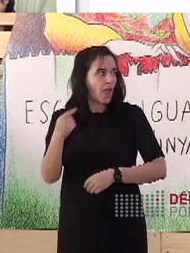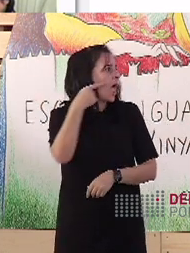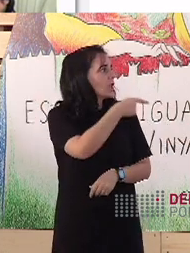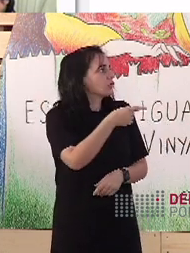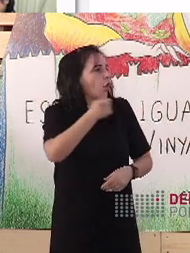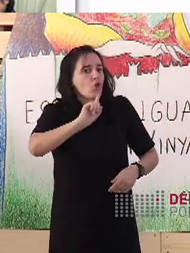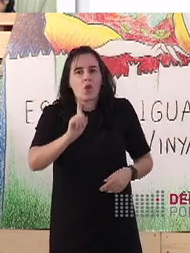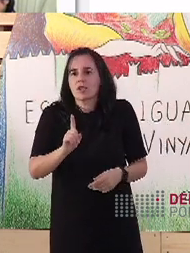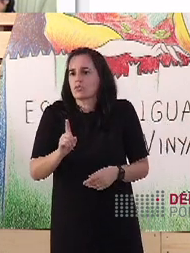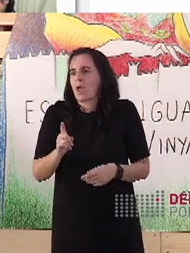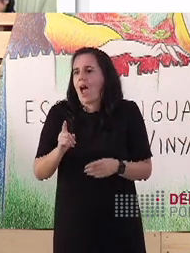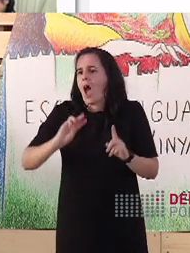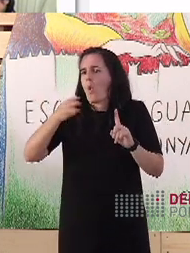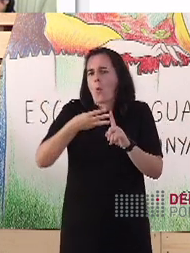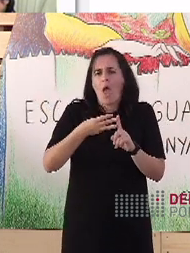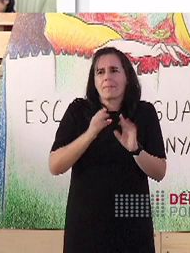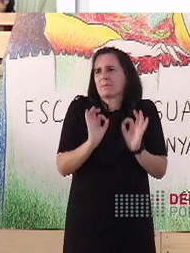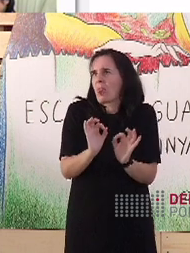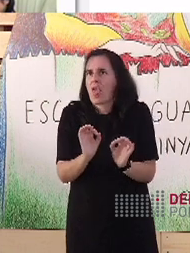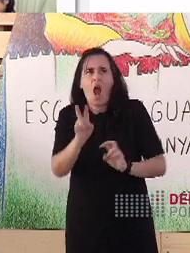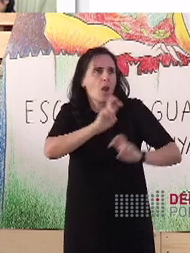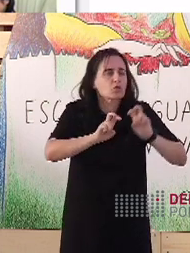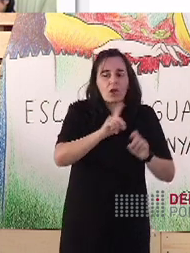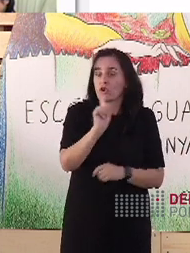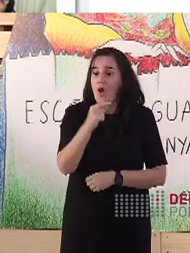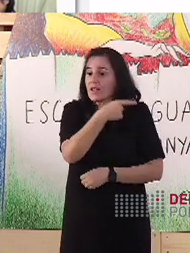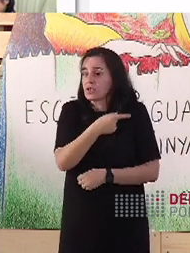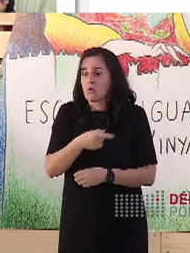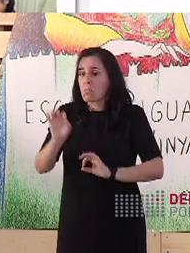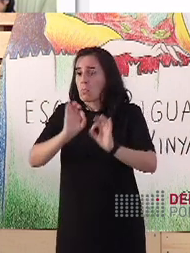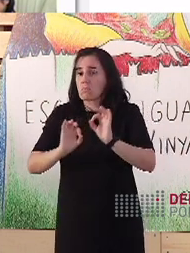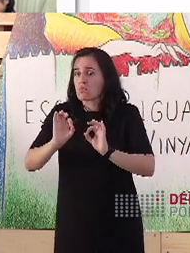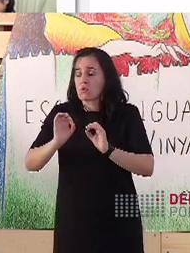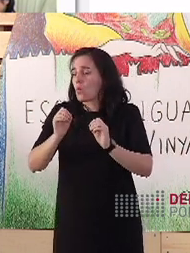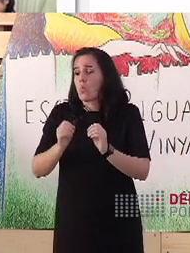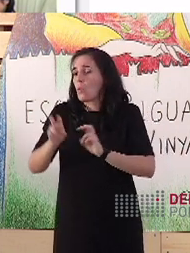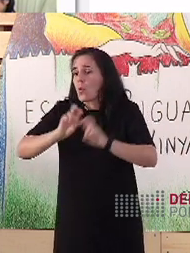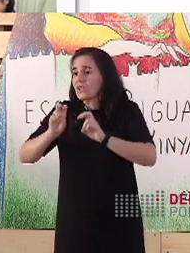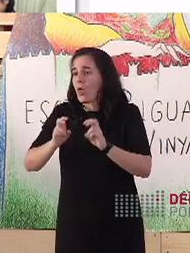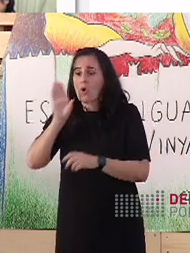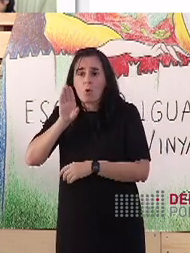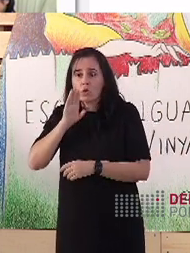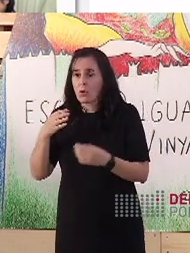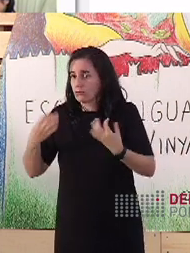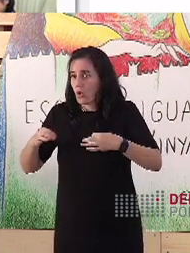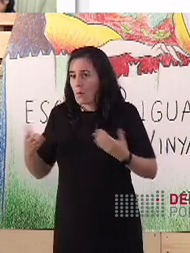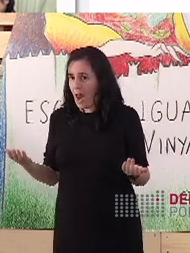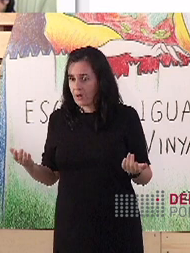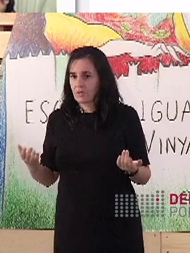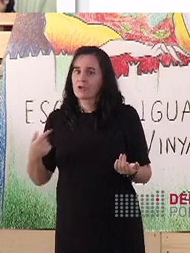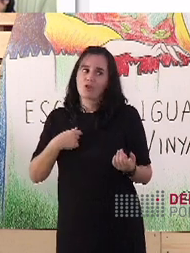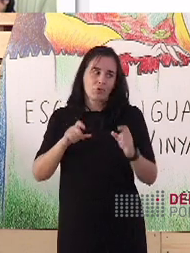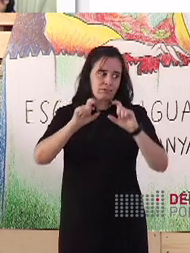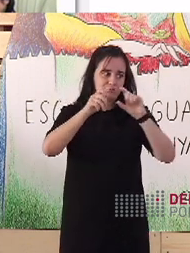no, no es no, una no. página extrañísima que hay que... No. Esto es un buscador de porno normal y corriente. Los cuadrados los he puesto yo, ¿vale? Para que no fuera